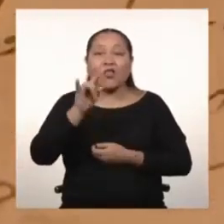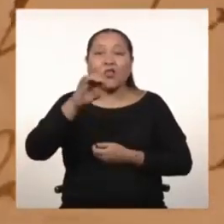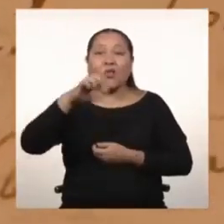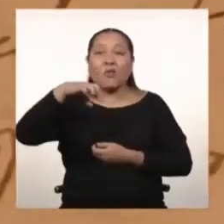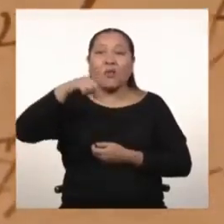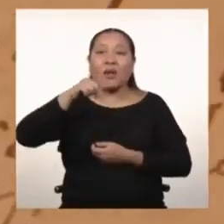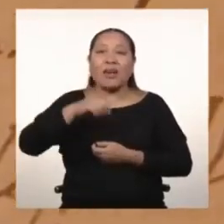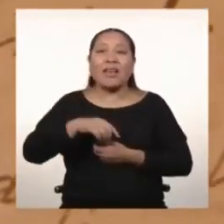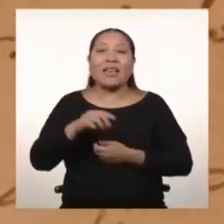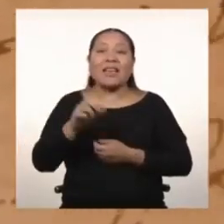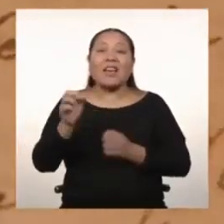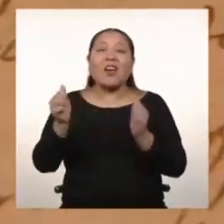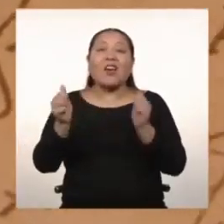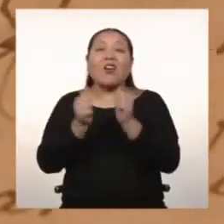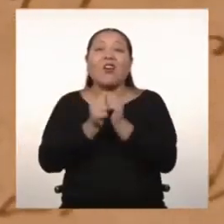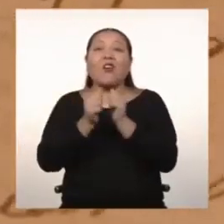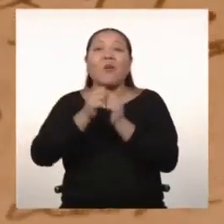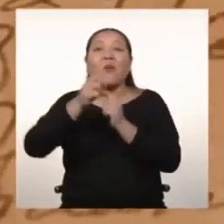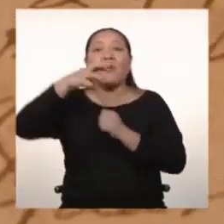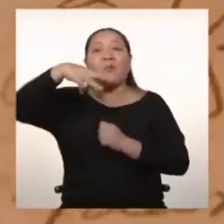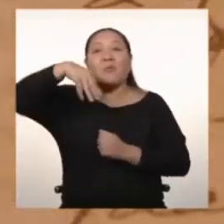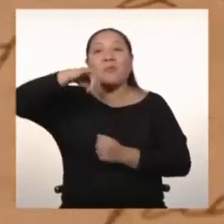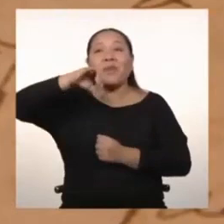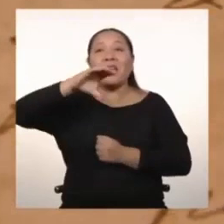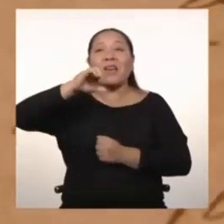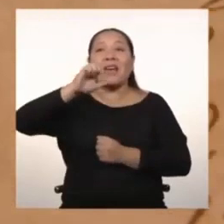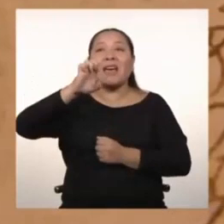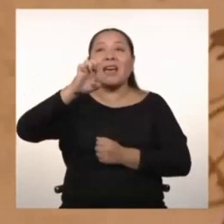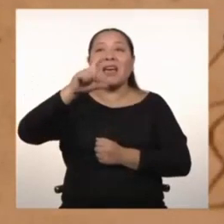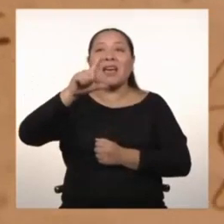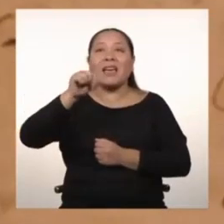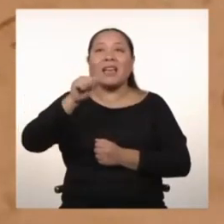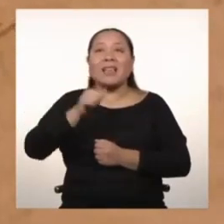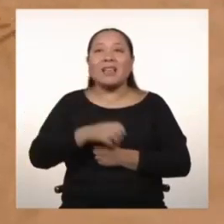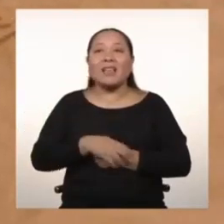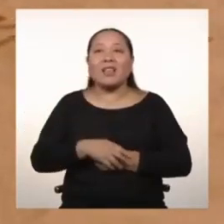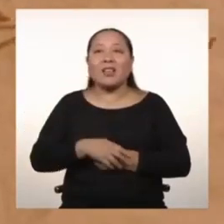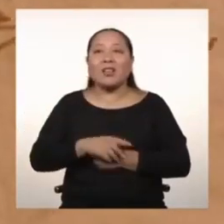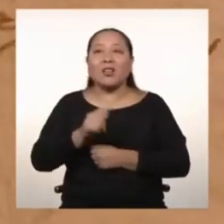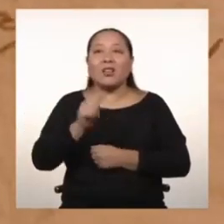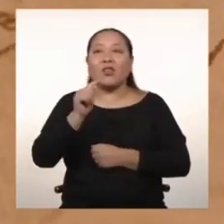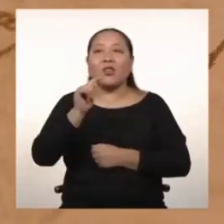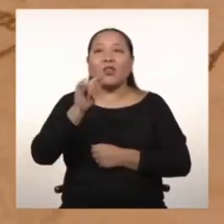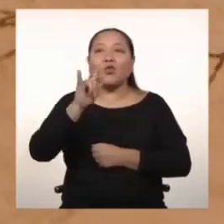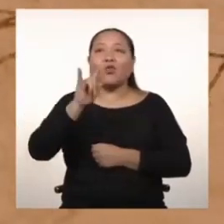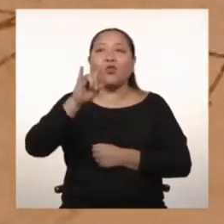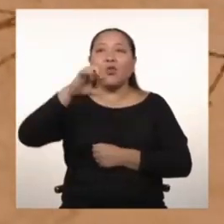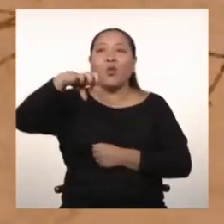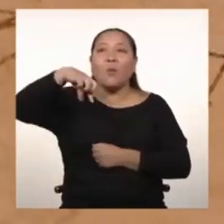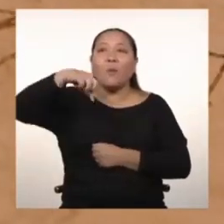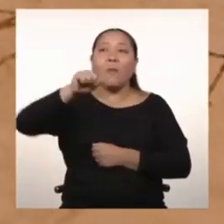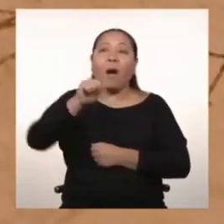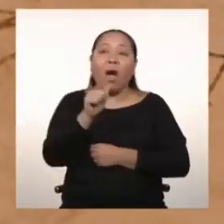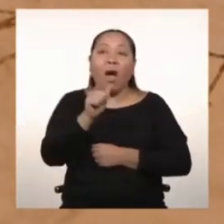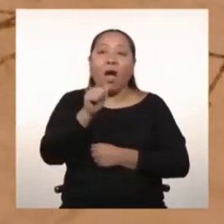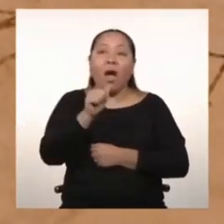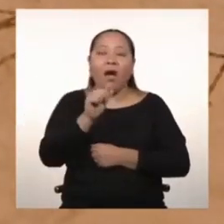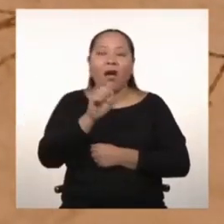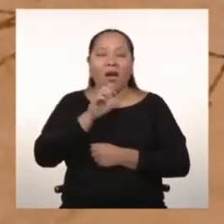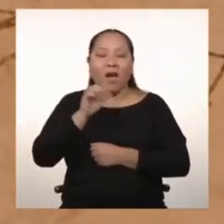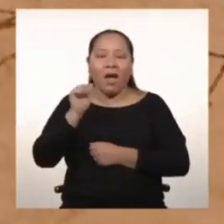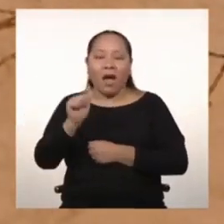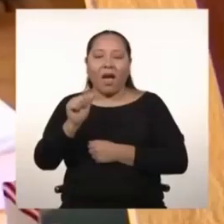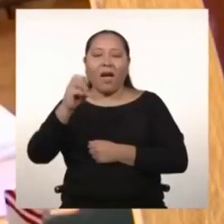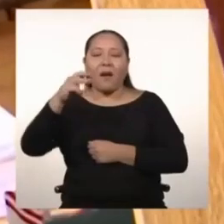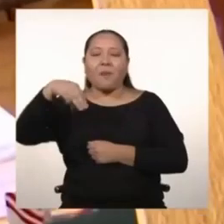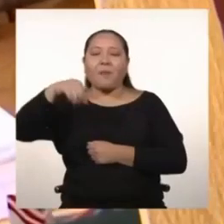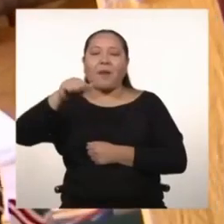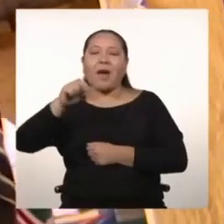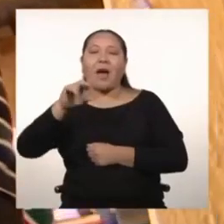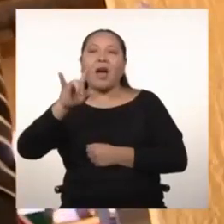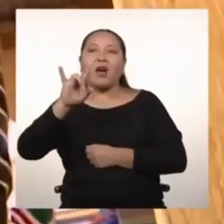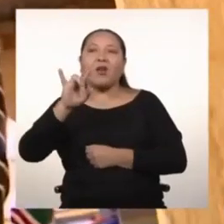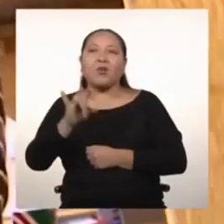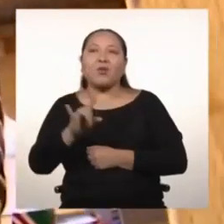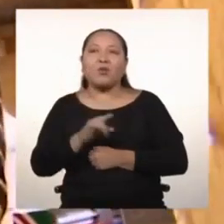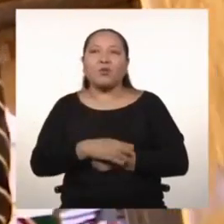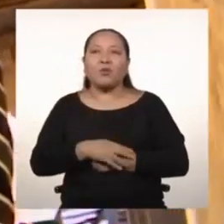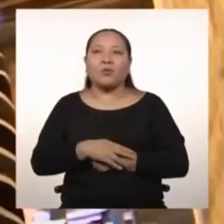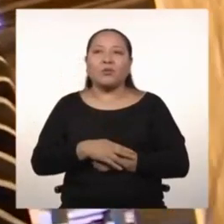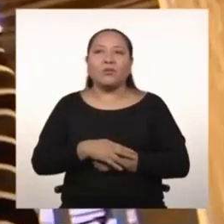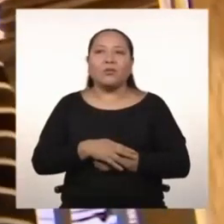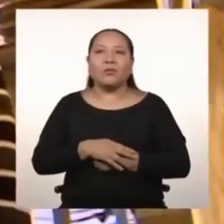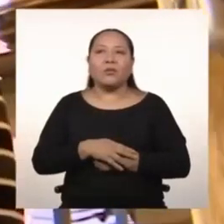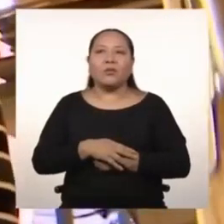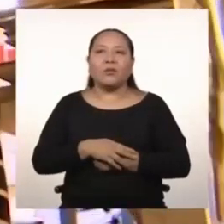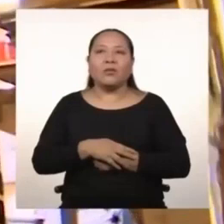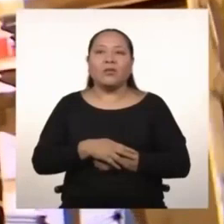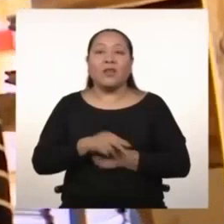y Micaela Bastidas. Túpac Amaru. Era algo así como un registrador de los matrimonios, ¿no? Porque acá está la firma.